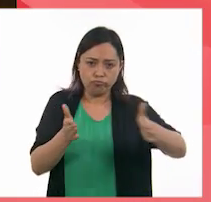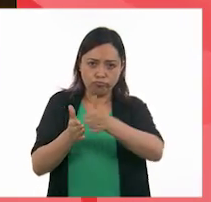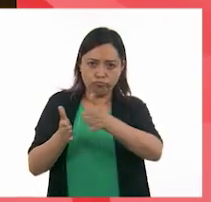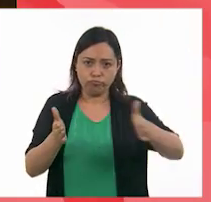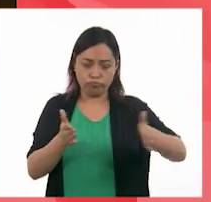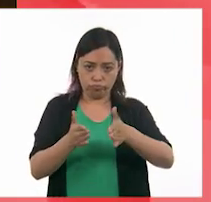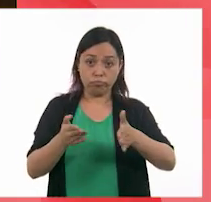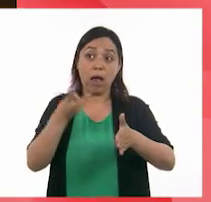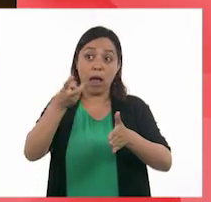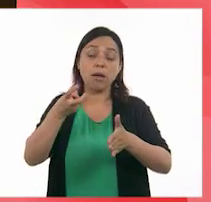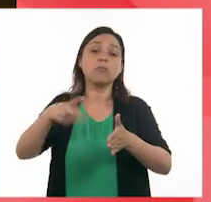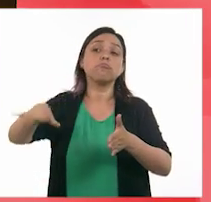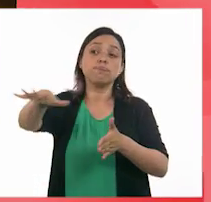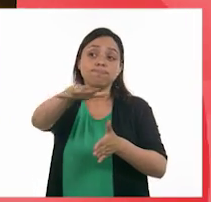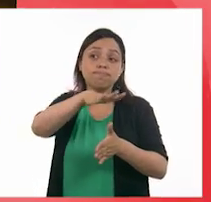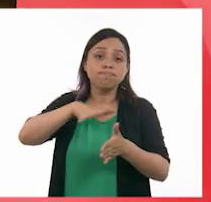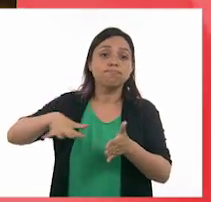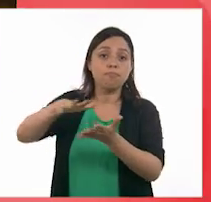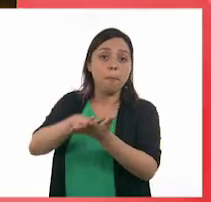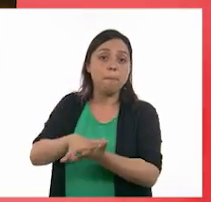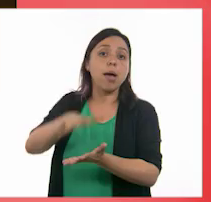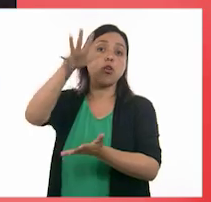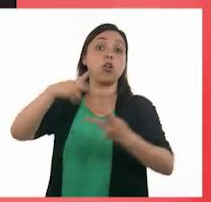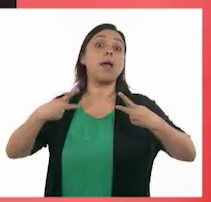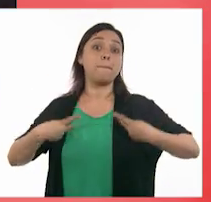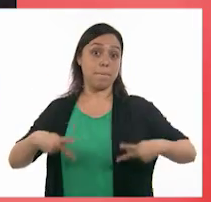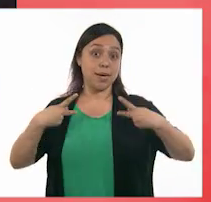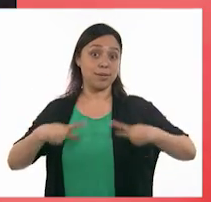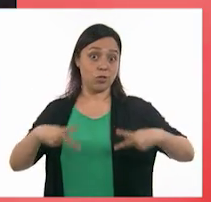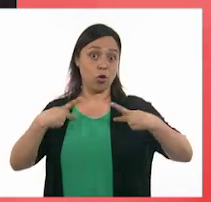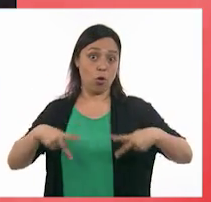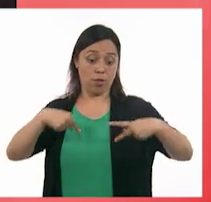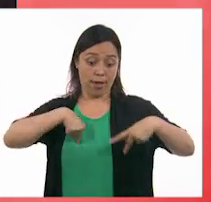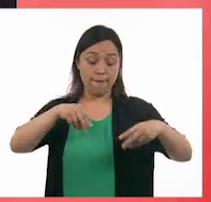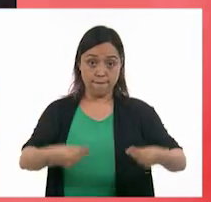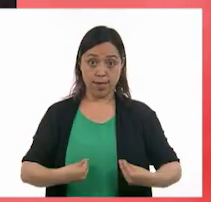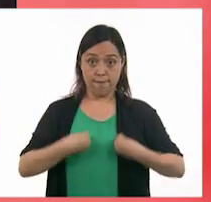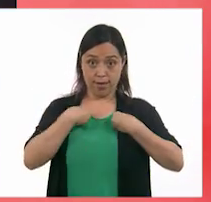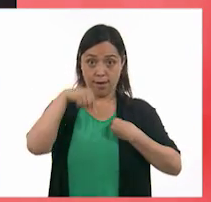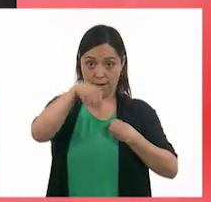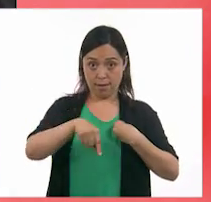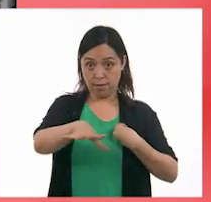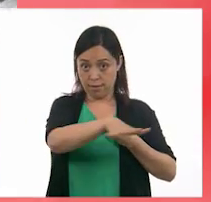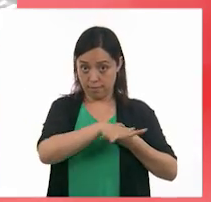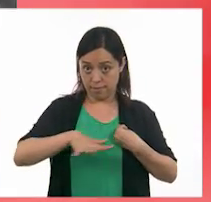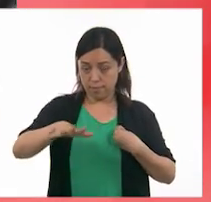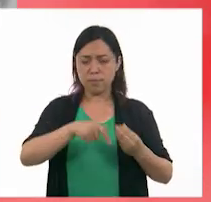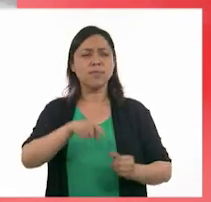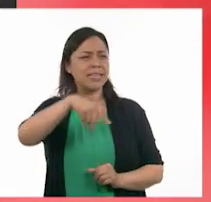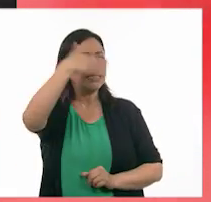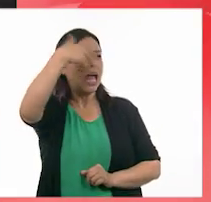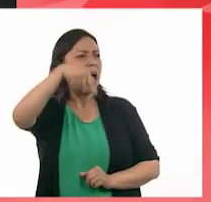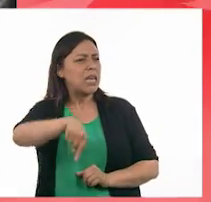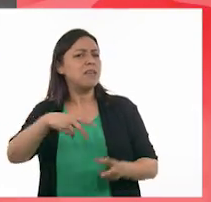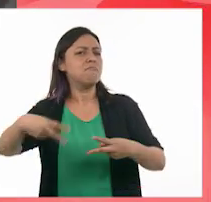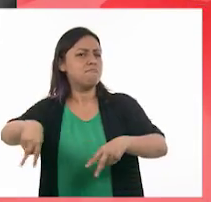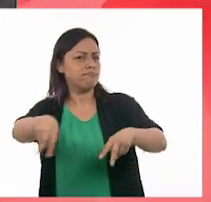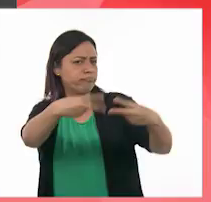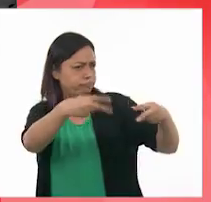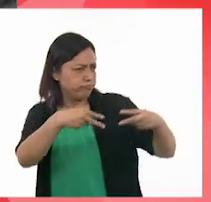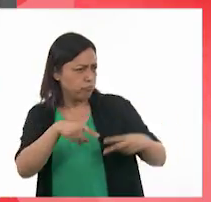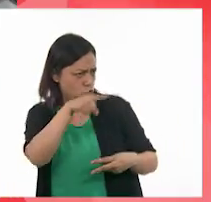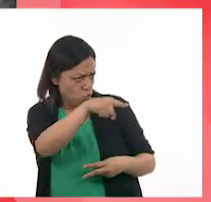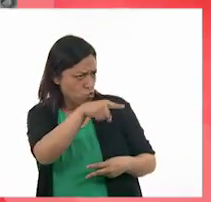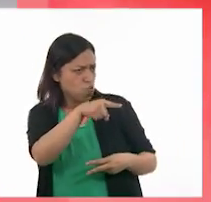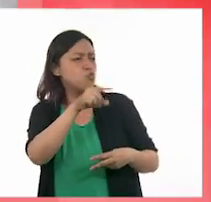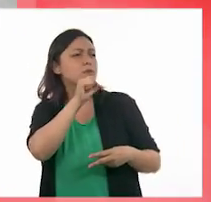fue una mayoría en tanto a población local. Sabemos, bueno, que usted es aquí comerciante y un